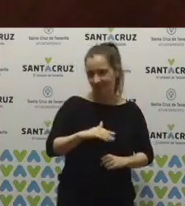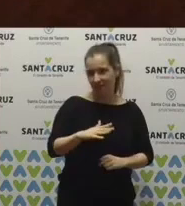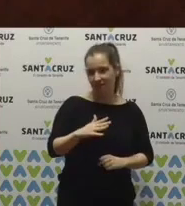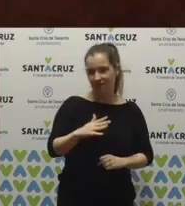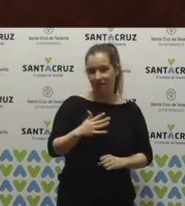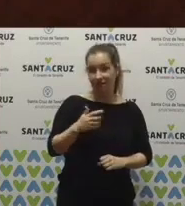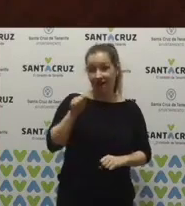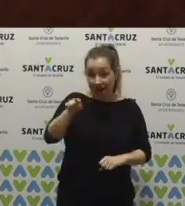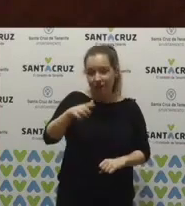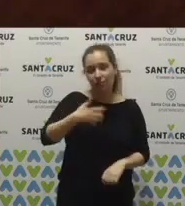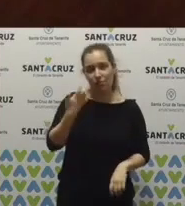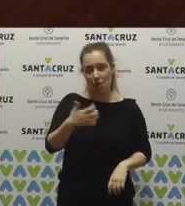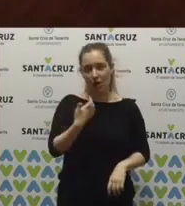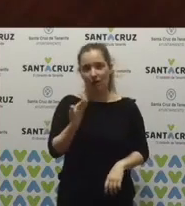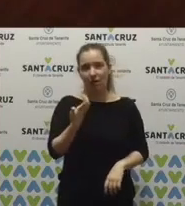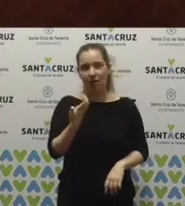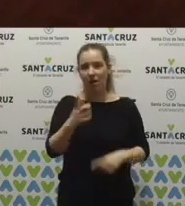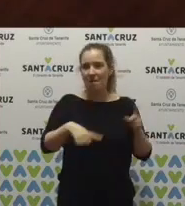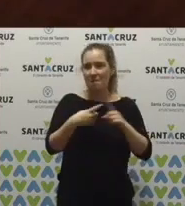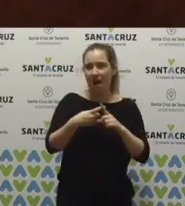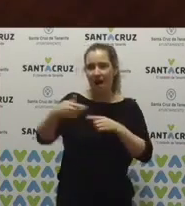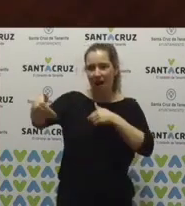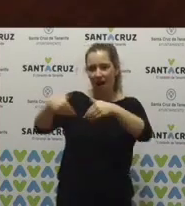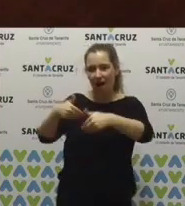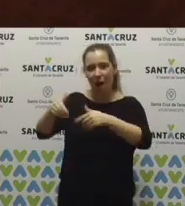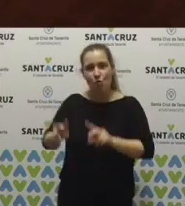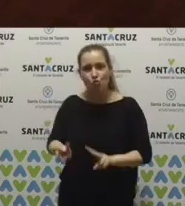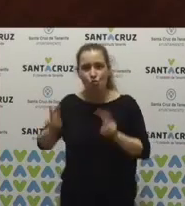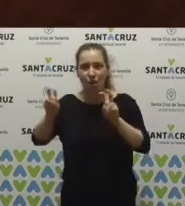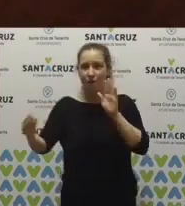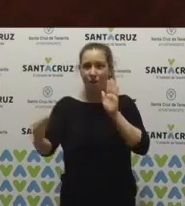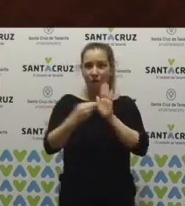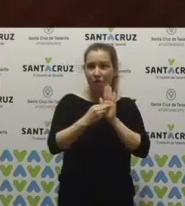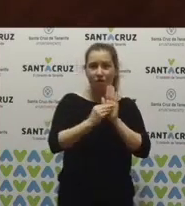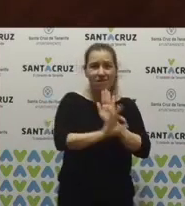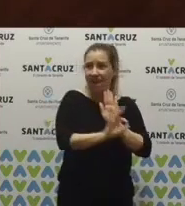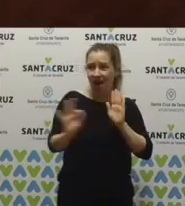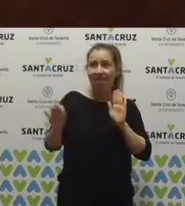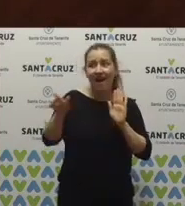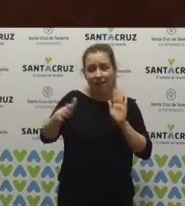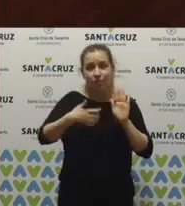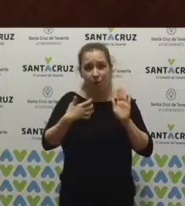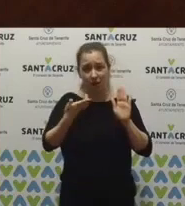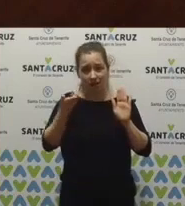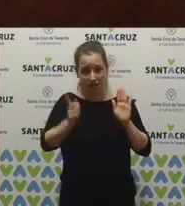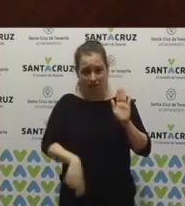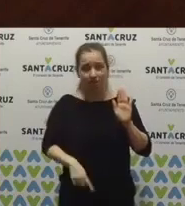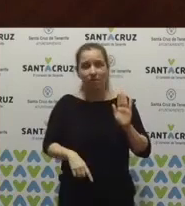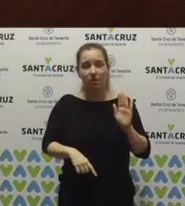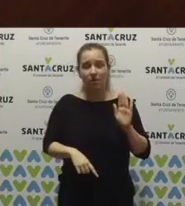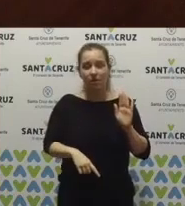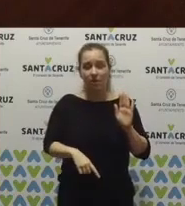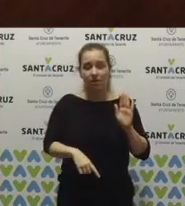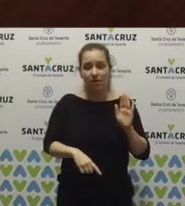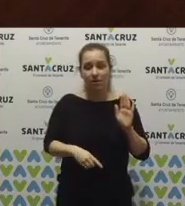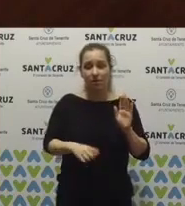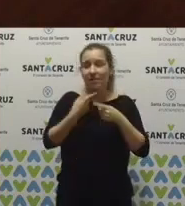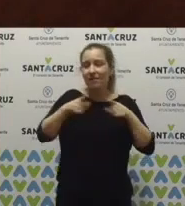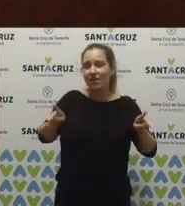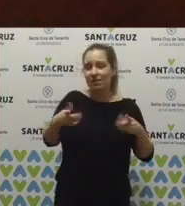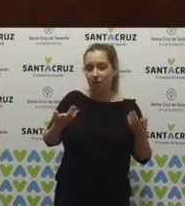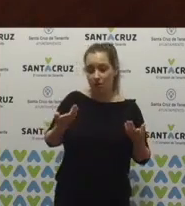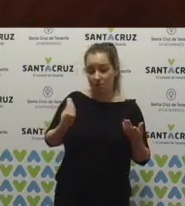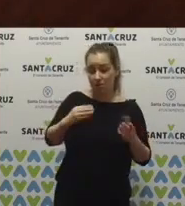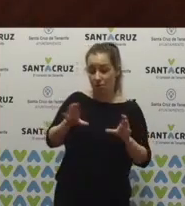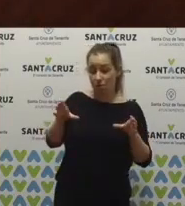me molesta es que no se proponga nada nuevo en esa moción y eso es lo que la diferencia a usted de la emoción que presenta el partido popular que